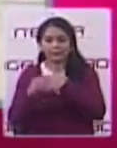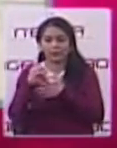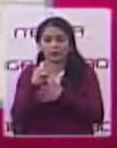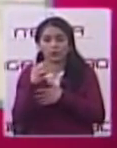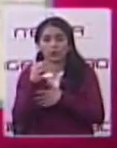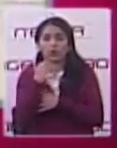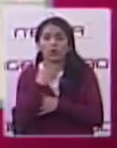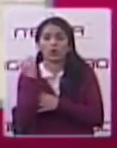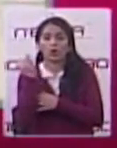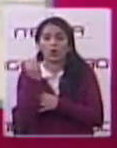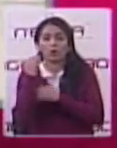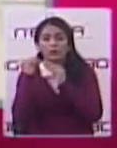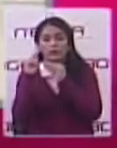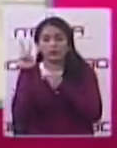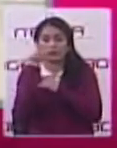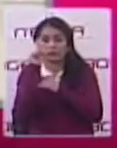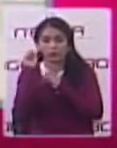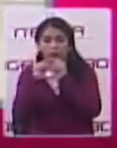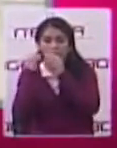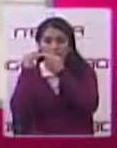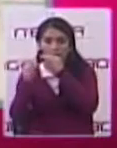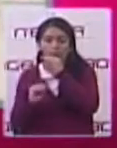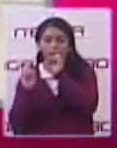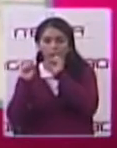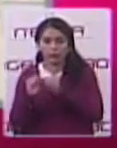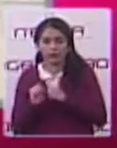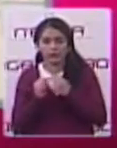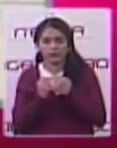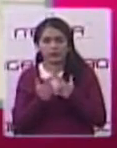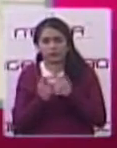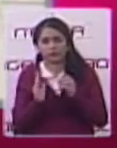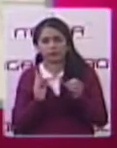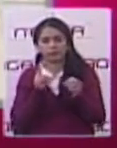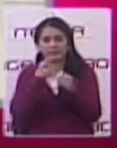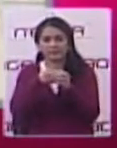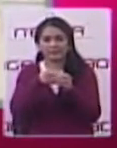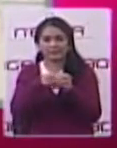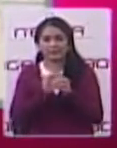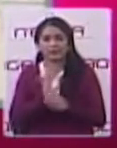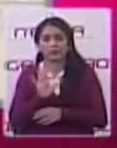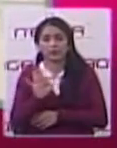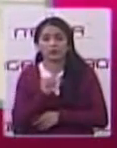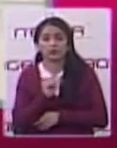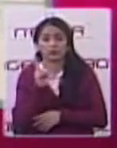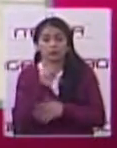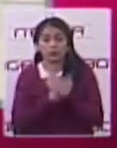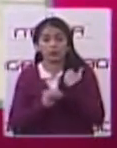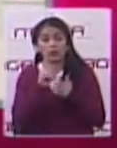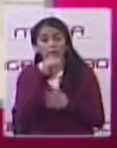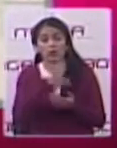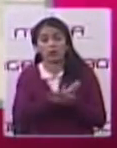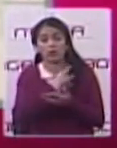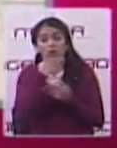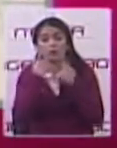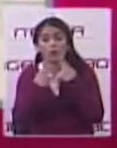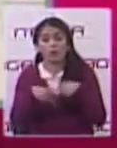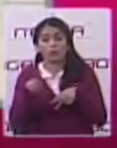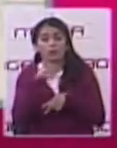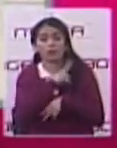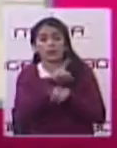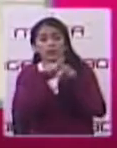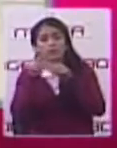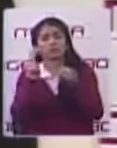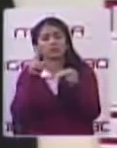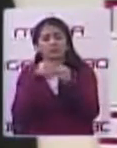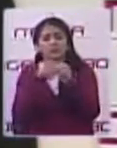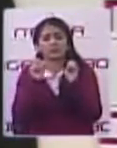21 años. Y en términos de los hijos, algo muy importante es que tienen acceso a todos los colegios públicos, a las universidades, o sea,